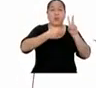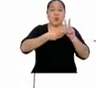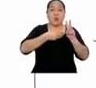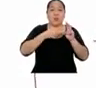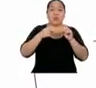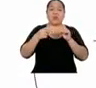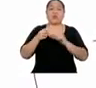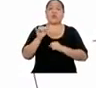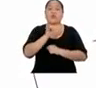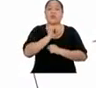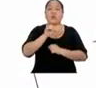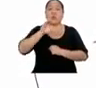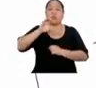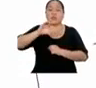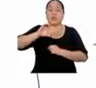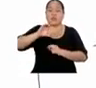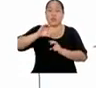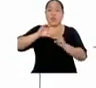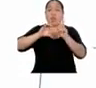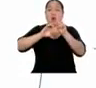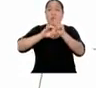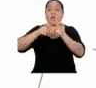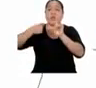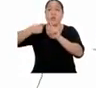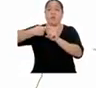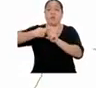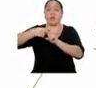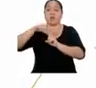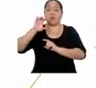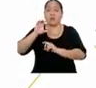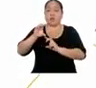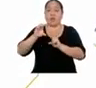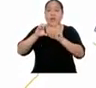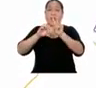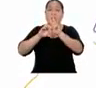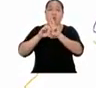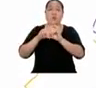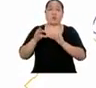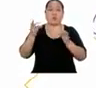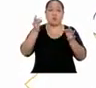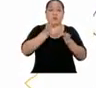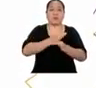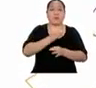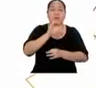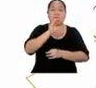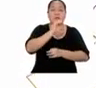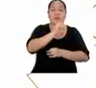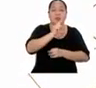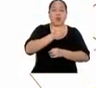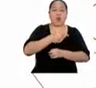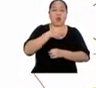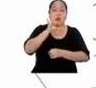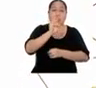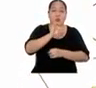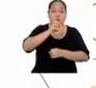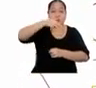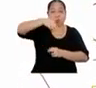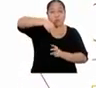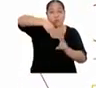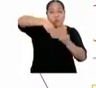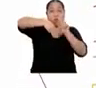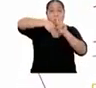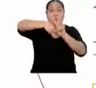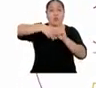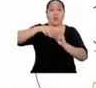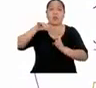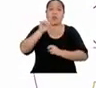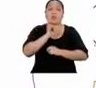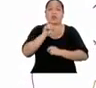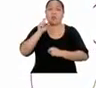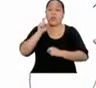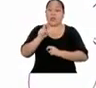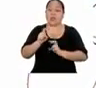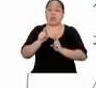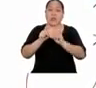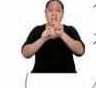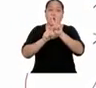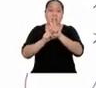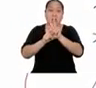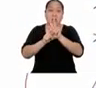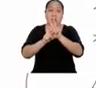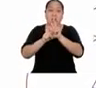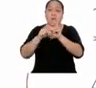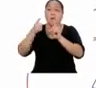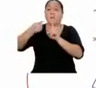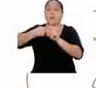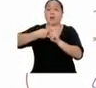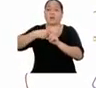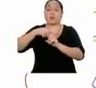cuadrados de los catetos. Reemplazando, tenemos que 0,9 metros al cuadrado es igual a x